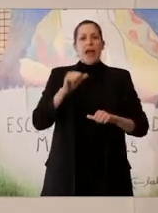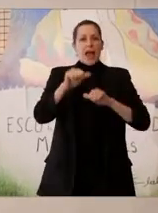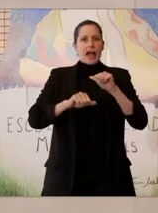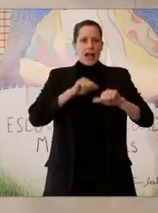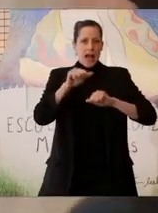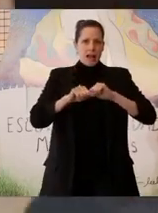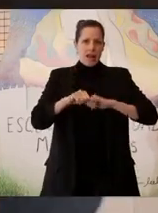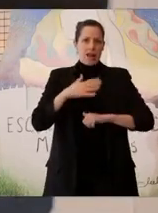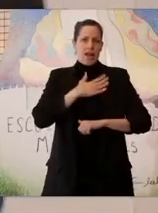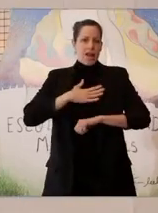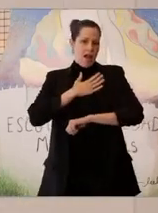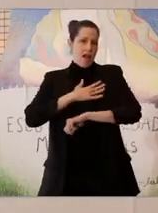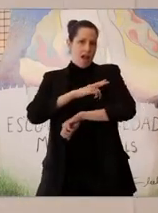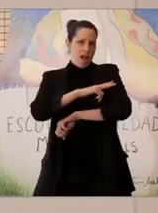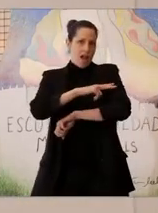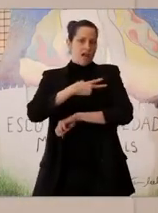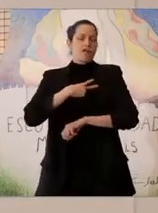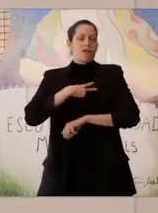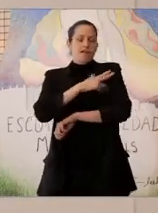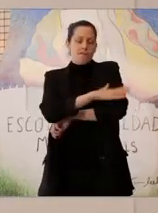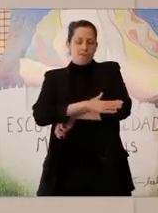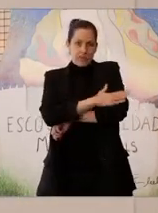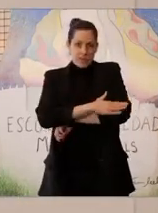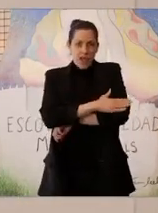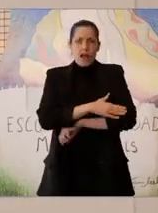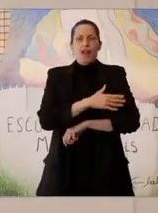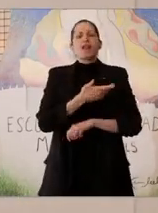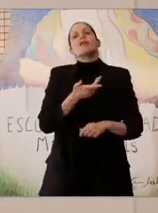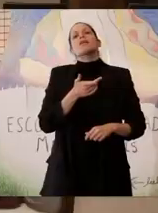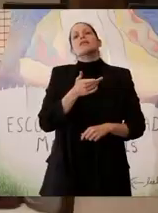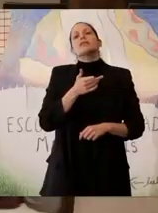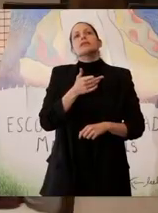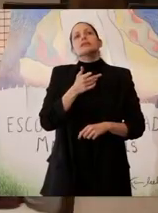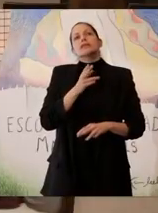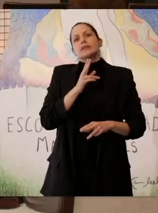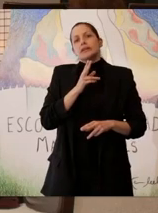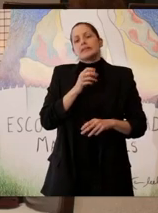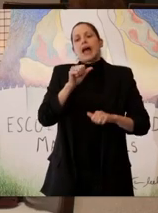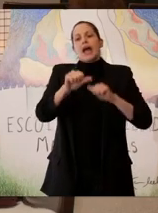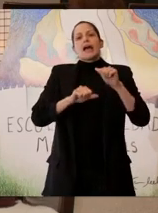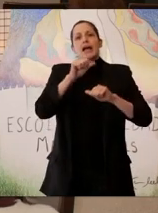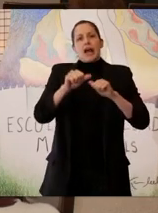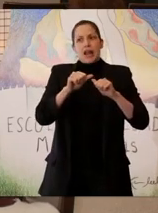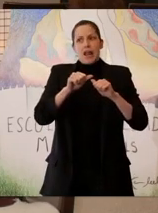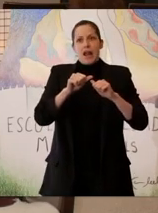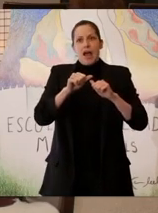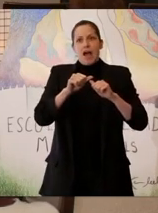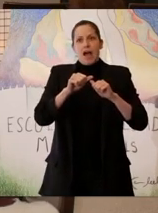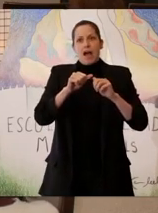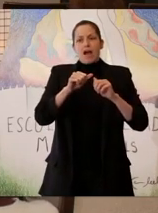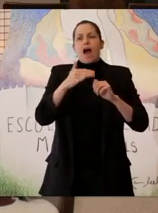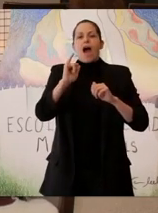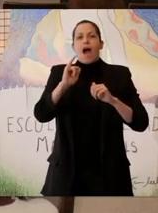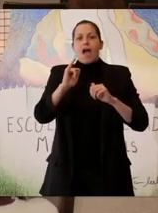cuenta es que la carrera fiscal es una carrera jerarquizada, es una carrera jerarquizada, en cabeza está el fiscal general del Estado